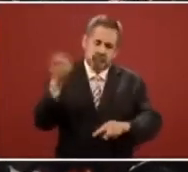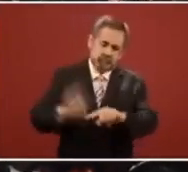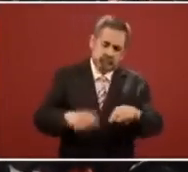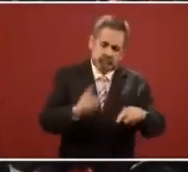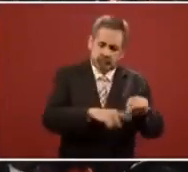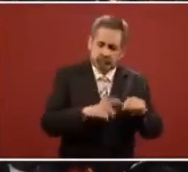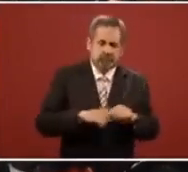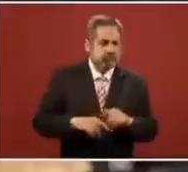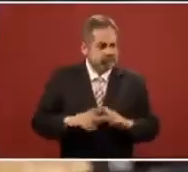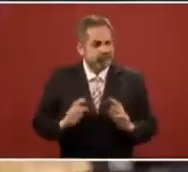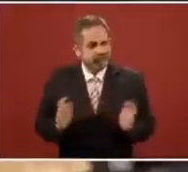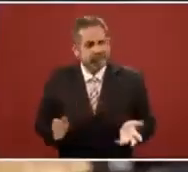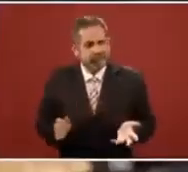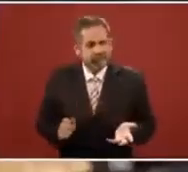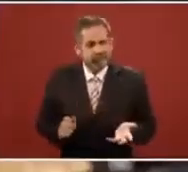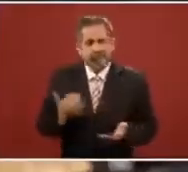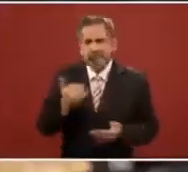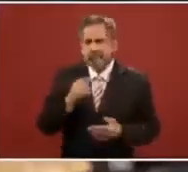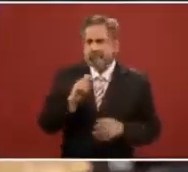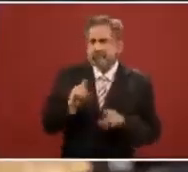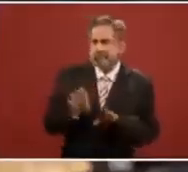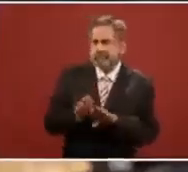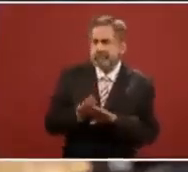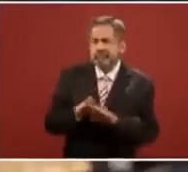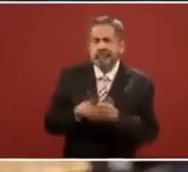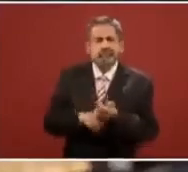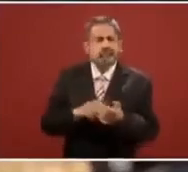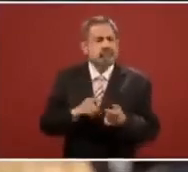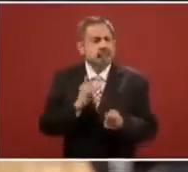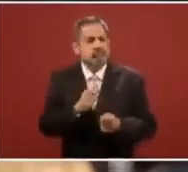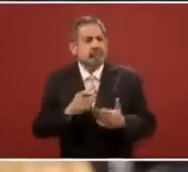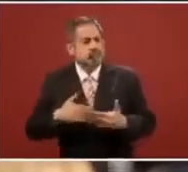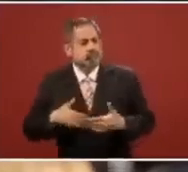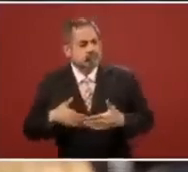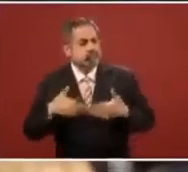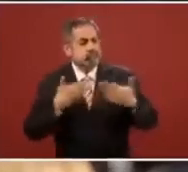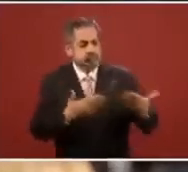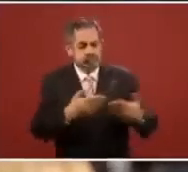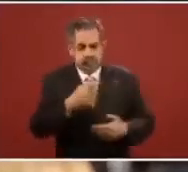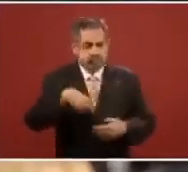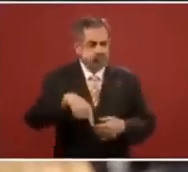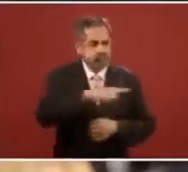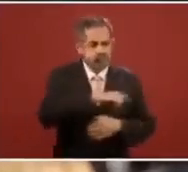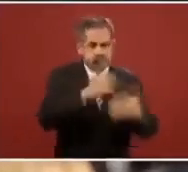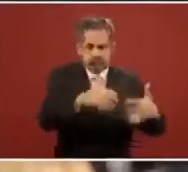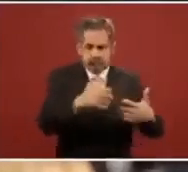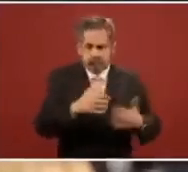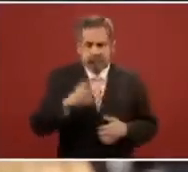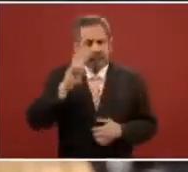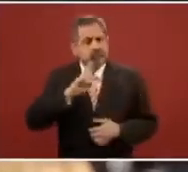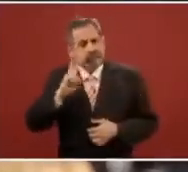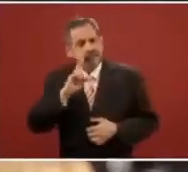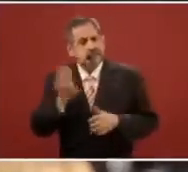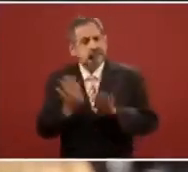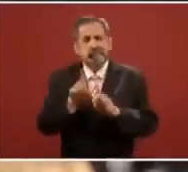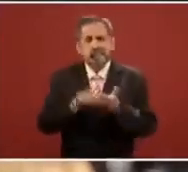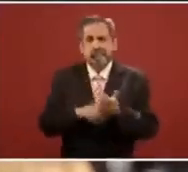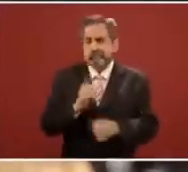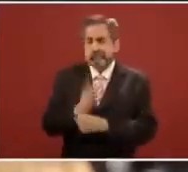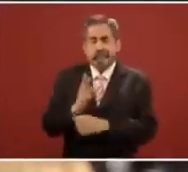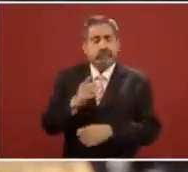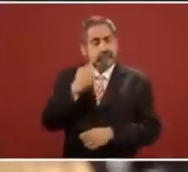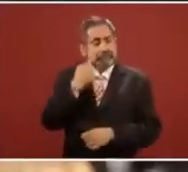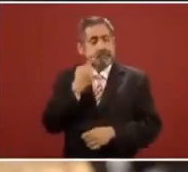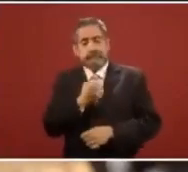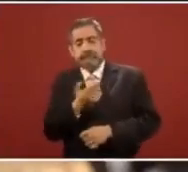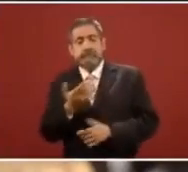estos procesos y la confianza a la que apelan los empresarios, principalmente a la luz de lo que está ocurriendo hoy en